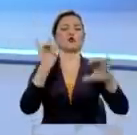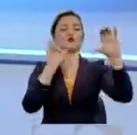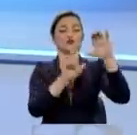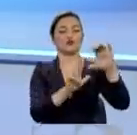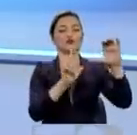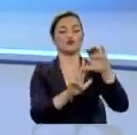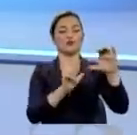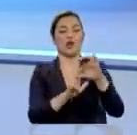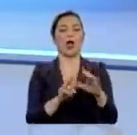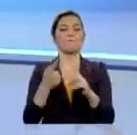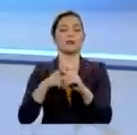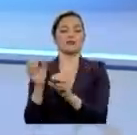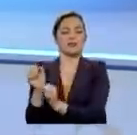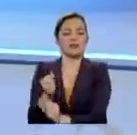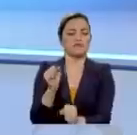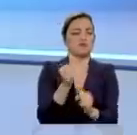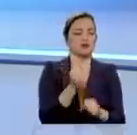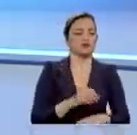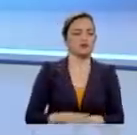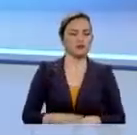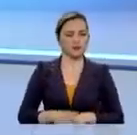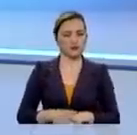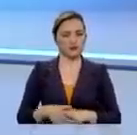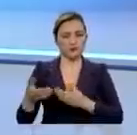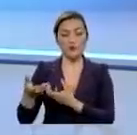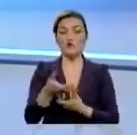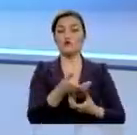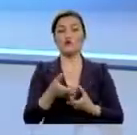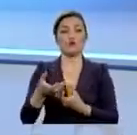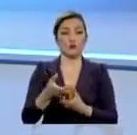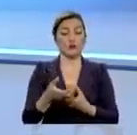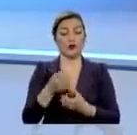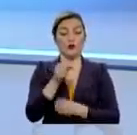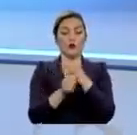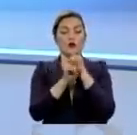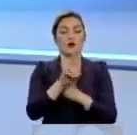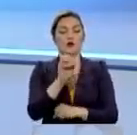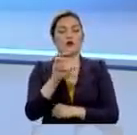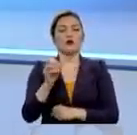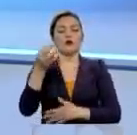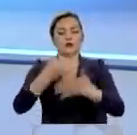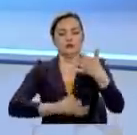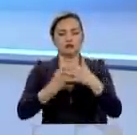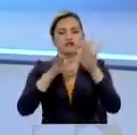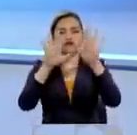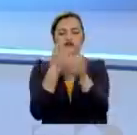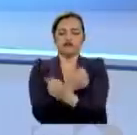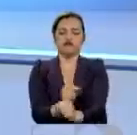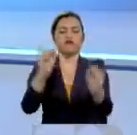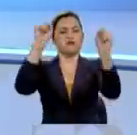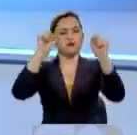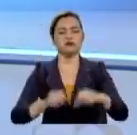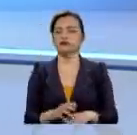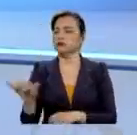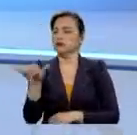de Quito, comienzan a limpiar los daños. Según el Cuerpo de Bomberos, en lo que va de este año, se han registrado ya 10 explosiones de